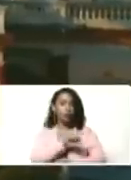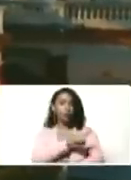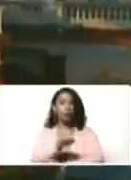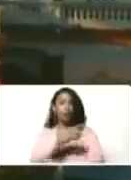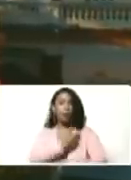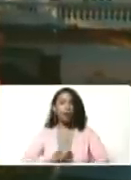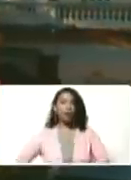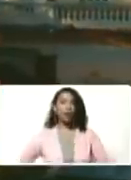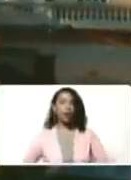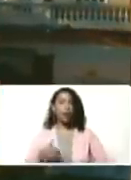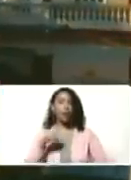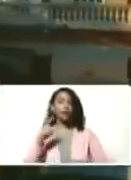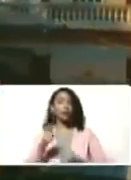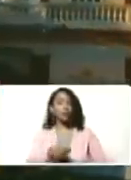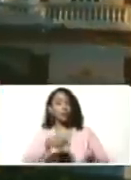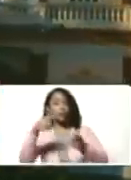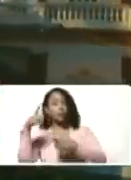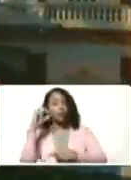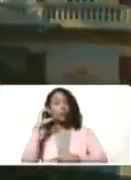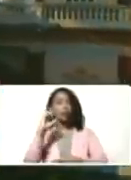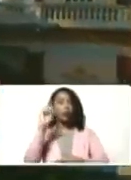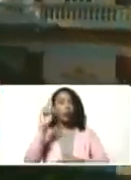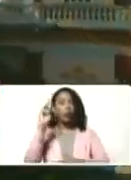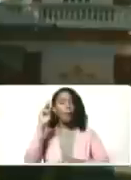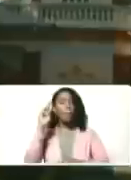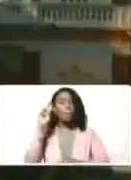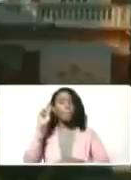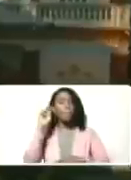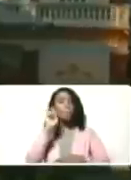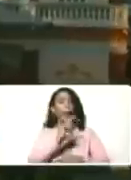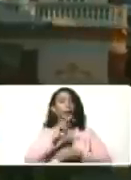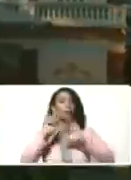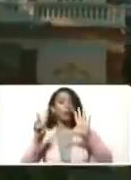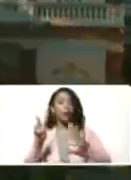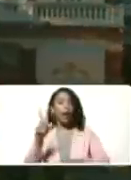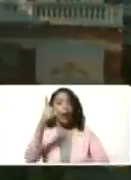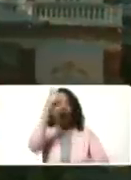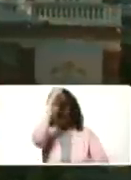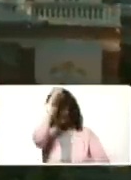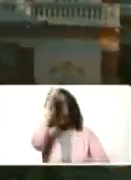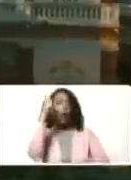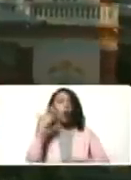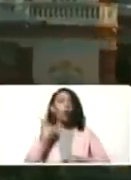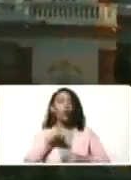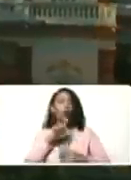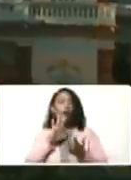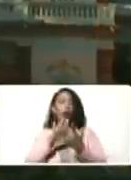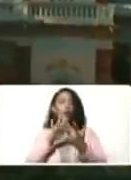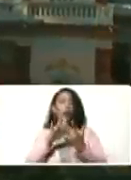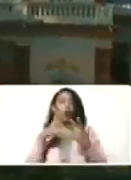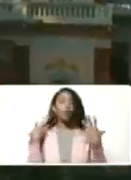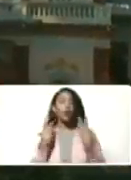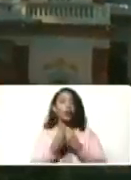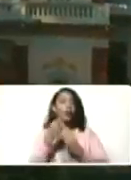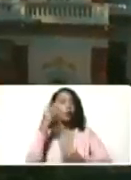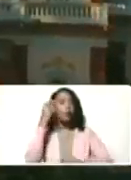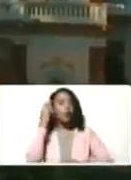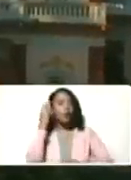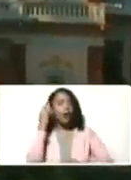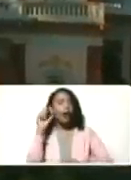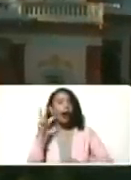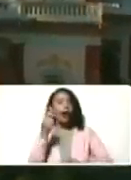La llevarán también a la COP27 en Egipto. De esta manera nosotros vamos a darle el pase a nuestra compañera